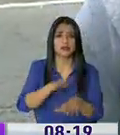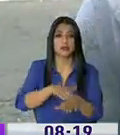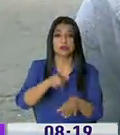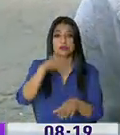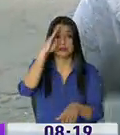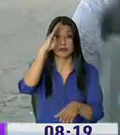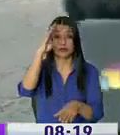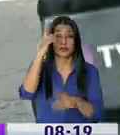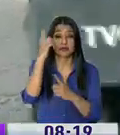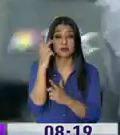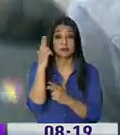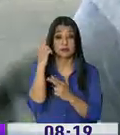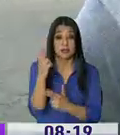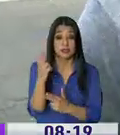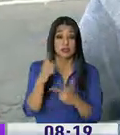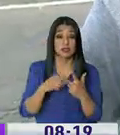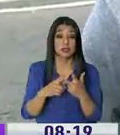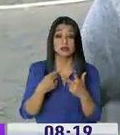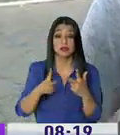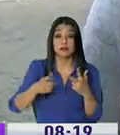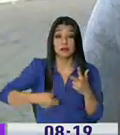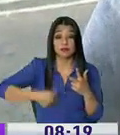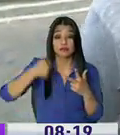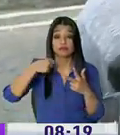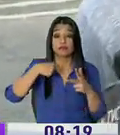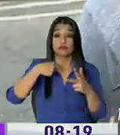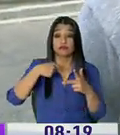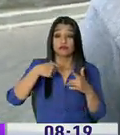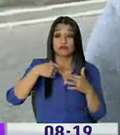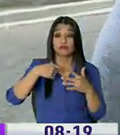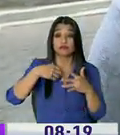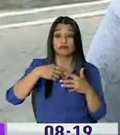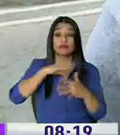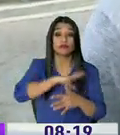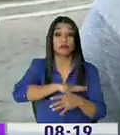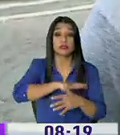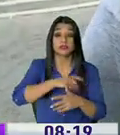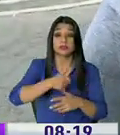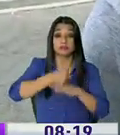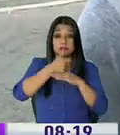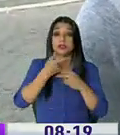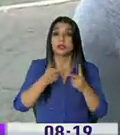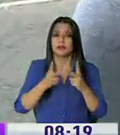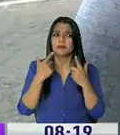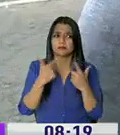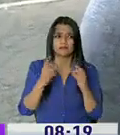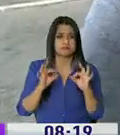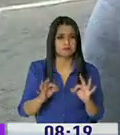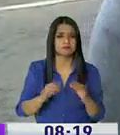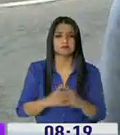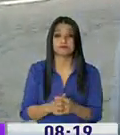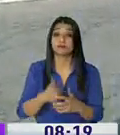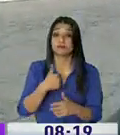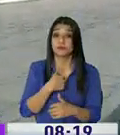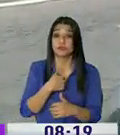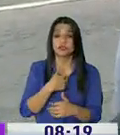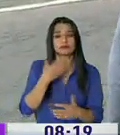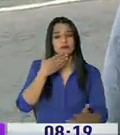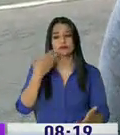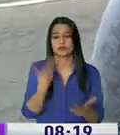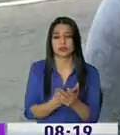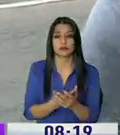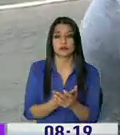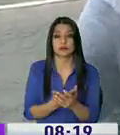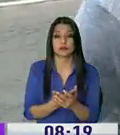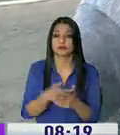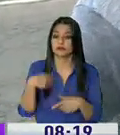personal policial, militar, inclusive de los señores metropolitanos. Por mi parte estoy muy agradecido porque